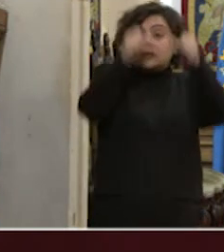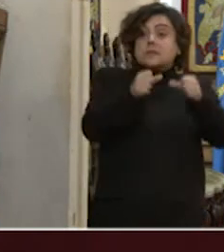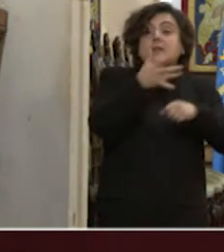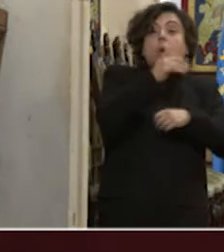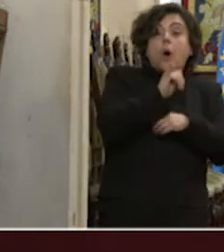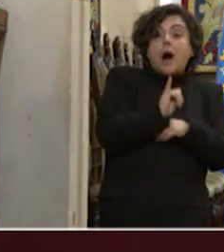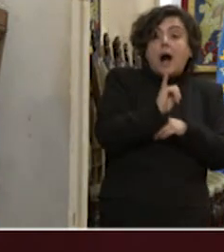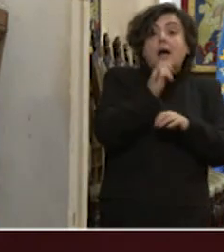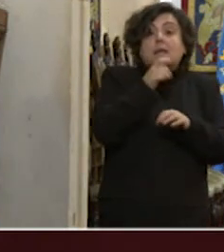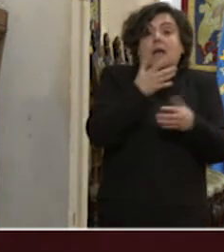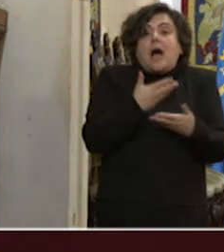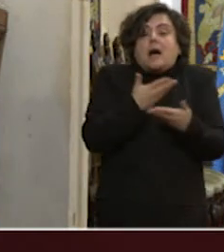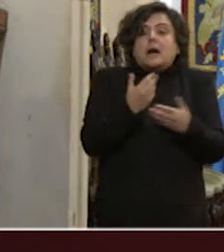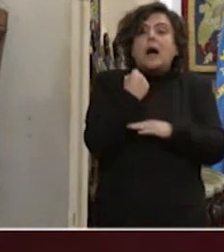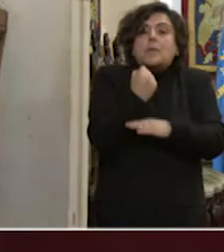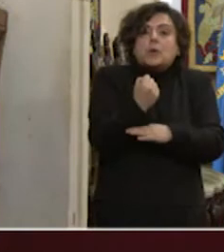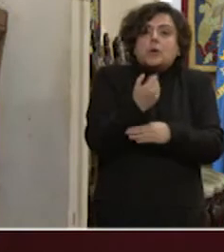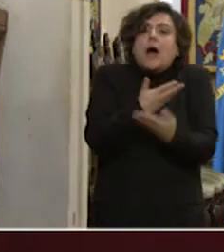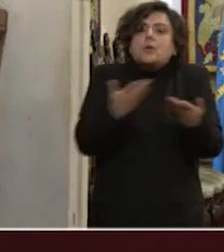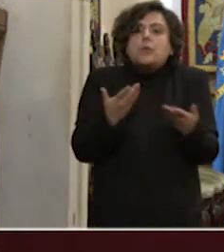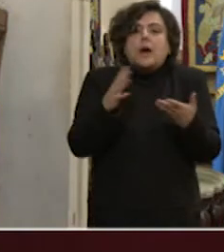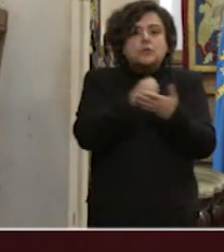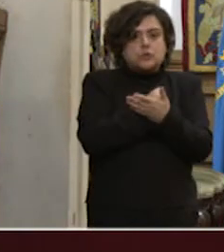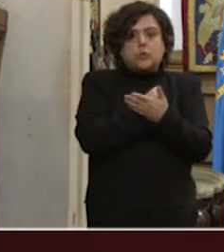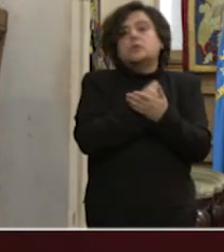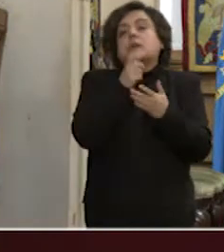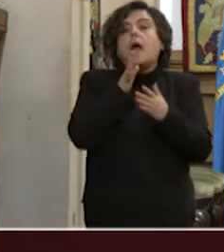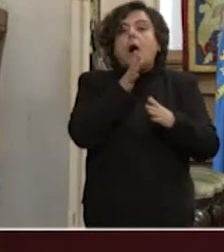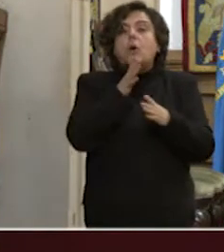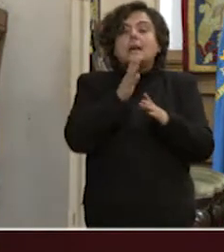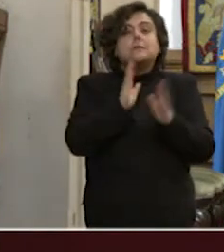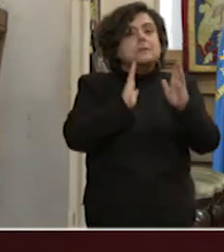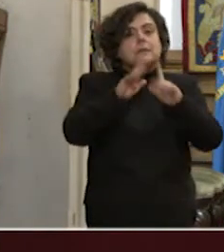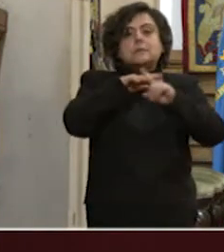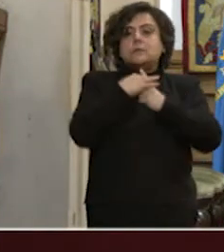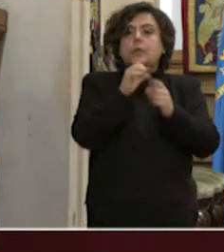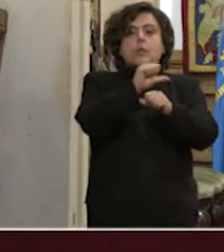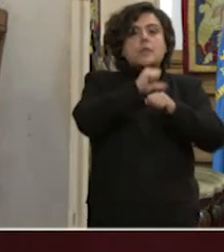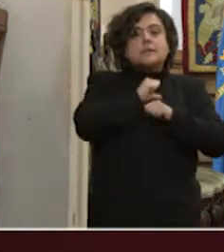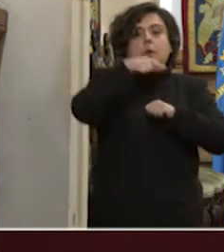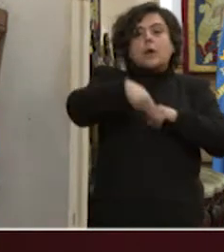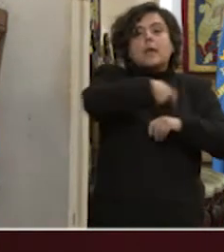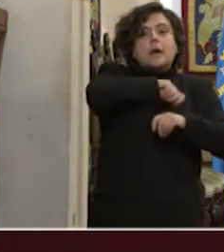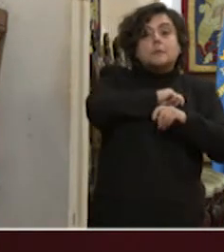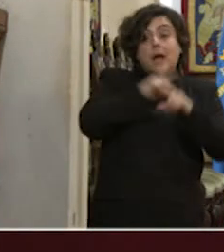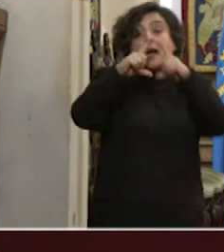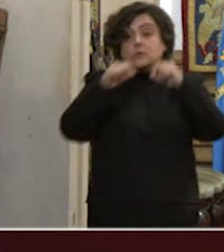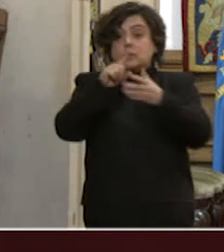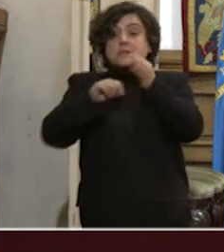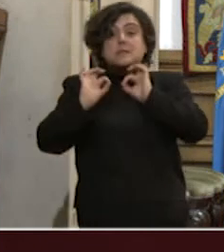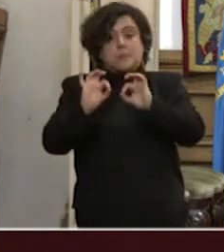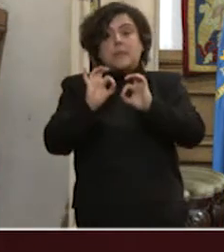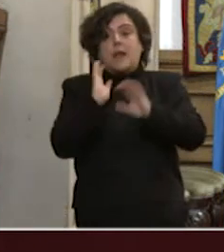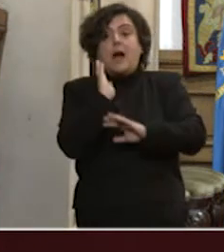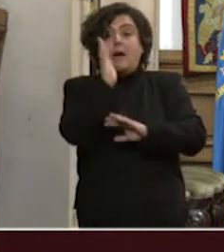ayudar entre todos y todas a terminar con la lacra del desempleo que está minando este país y esta comunidad.